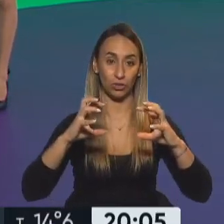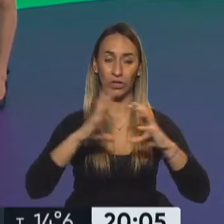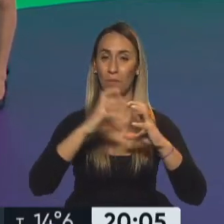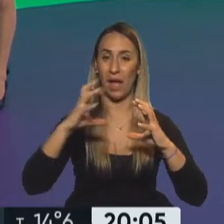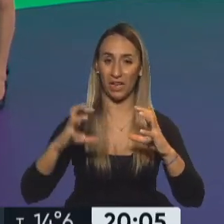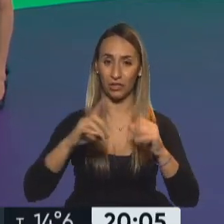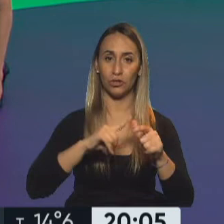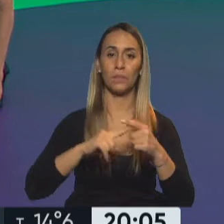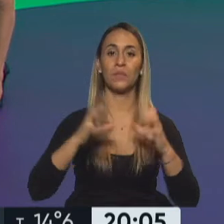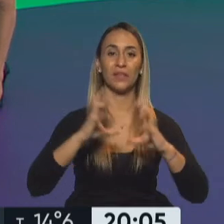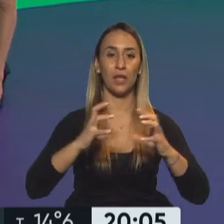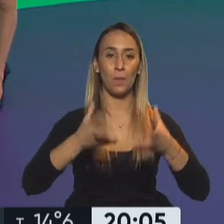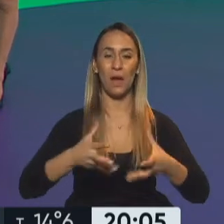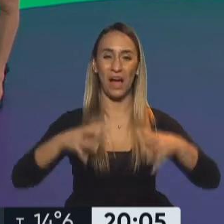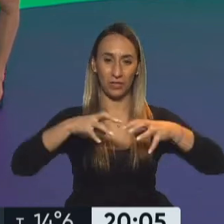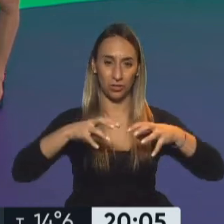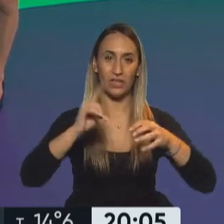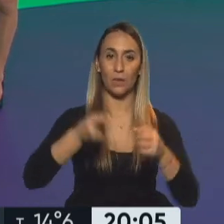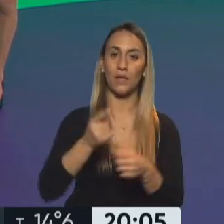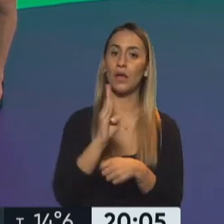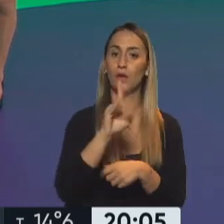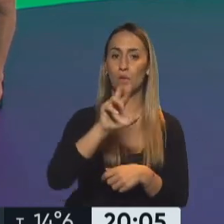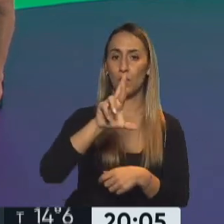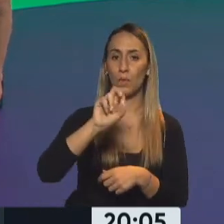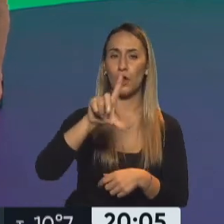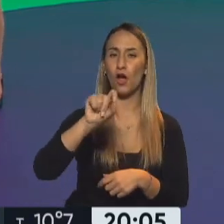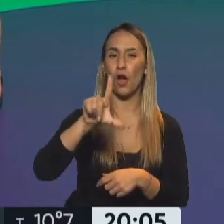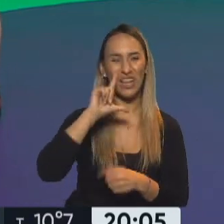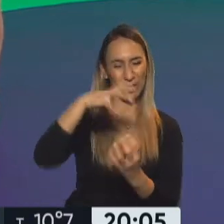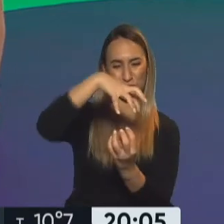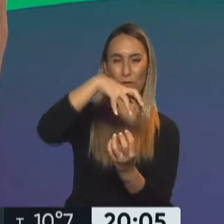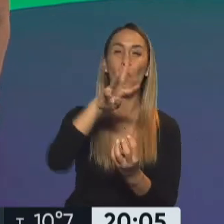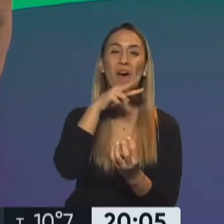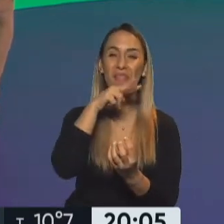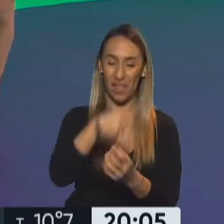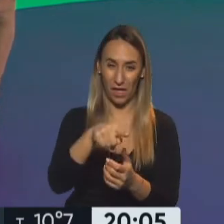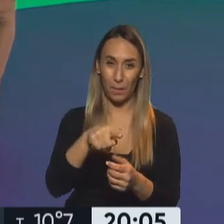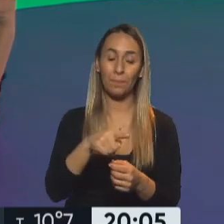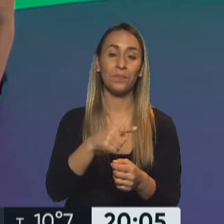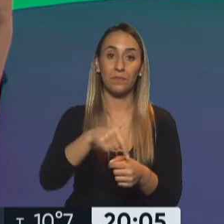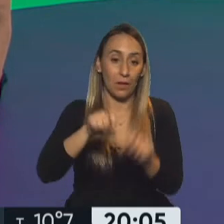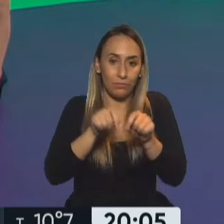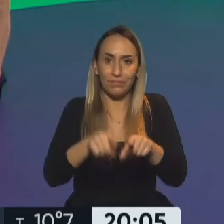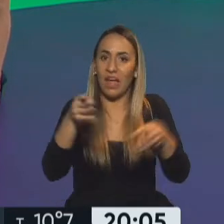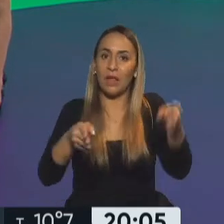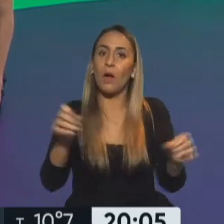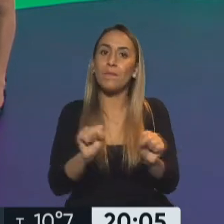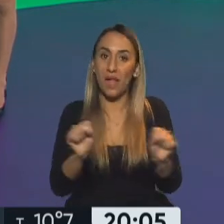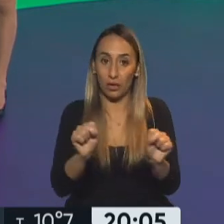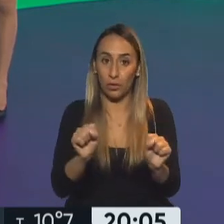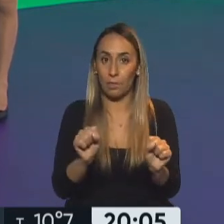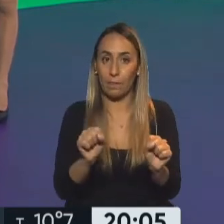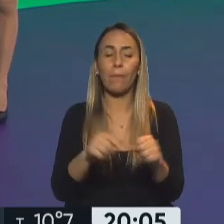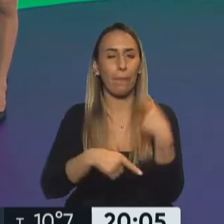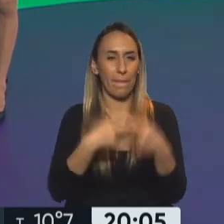del zapallo cabutia y del brócoli también. Seguimos desplazándonos a través de las placas para desarrollar un poquito más